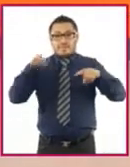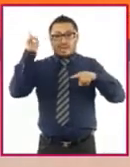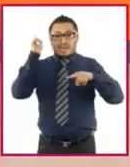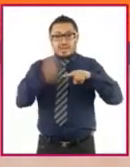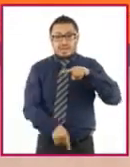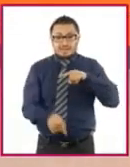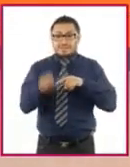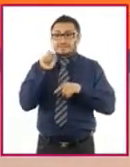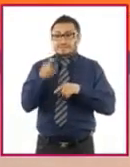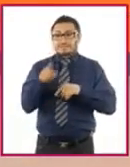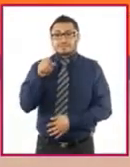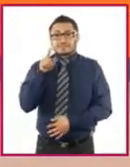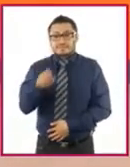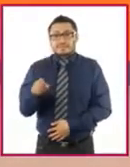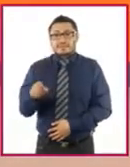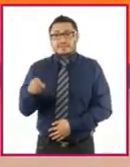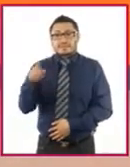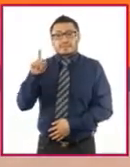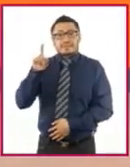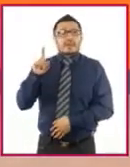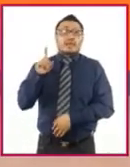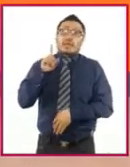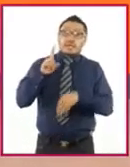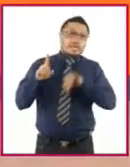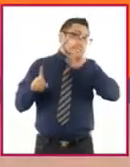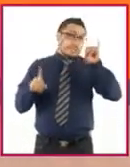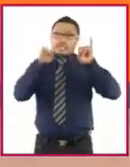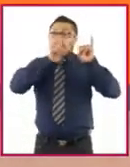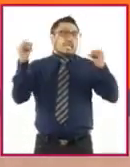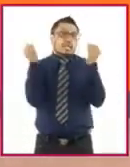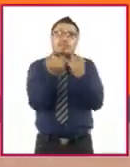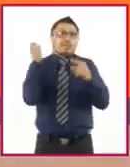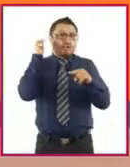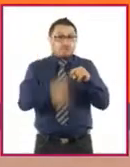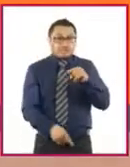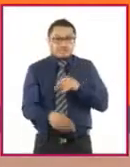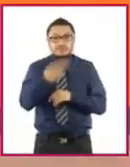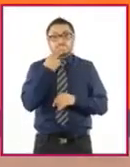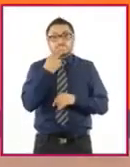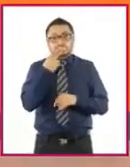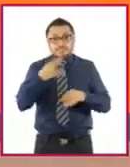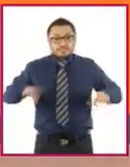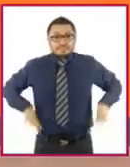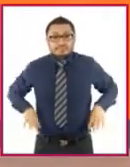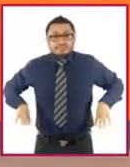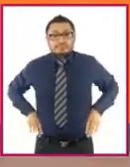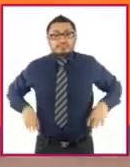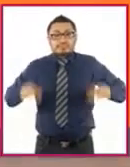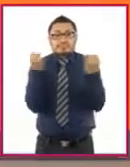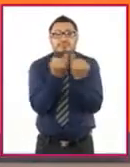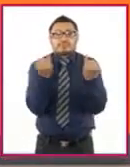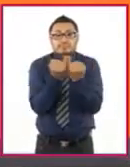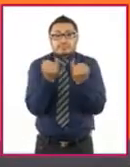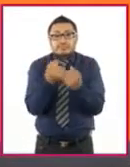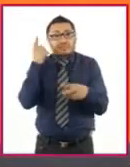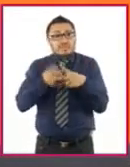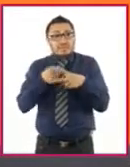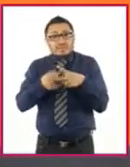esa cantidad en ambos lados de la igualdad, al aplicar las propiedades de la igualdad